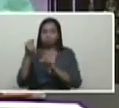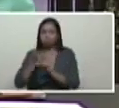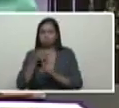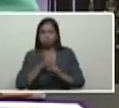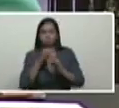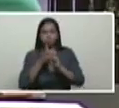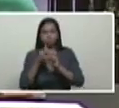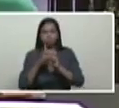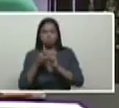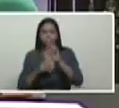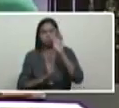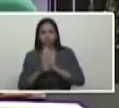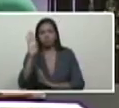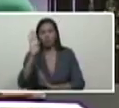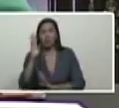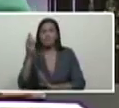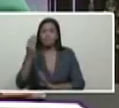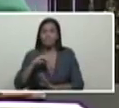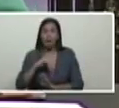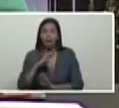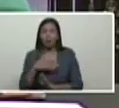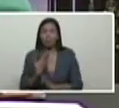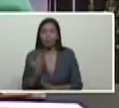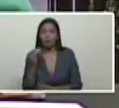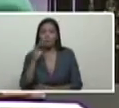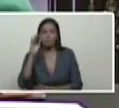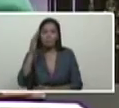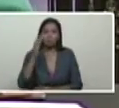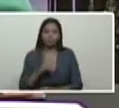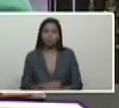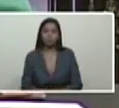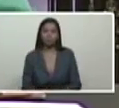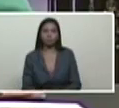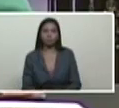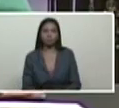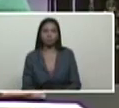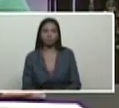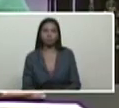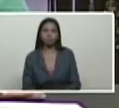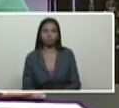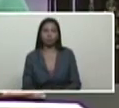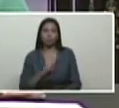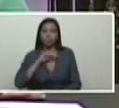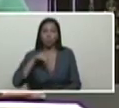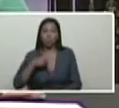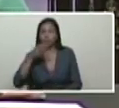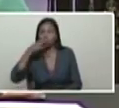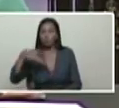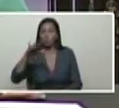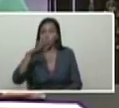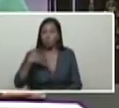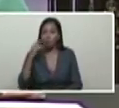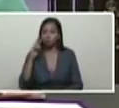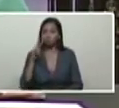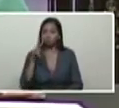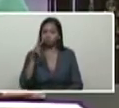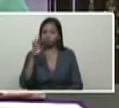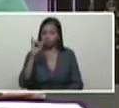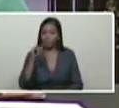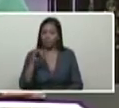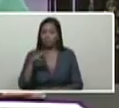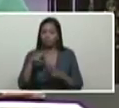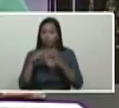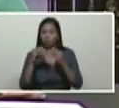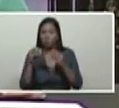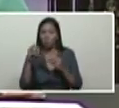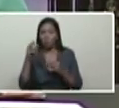ascendiendo lo más alto de la montaña para que nuestro pueblo pueda ver cada vez